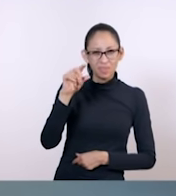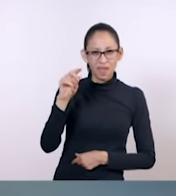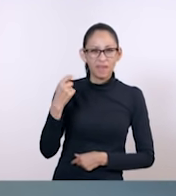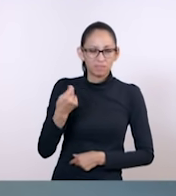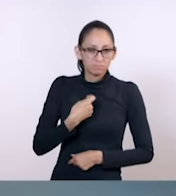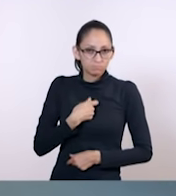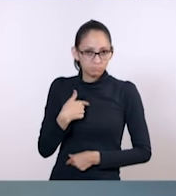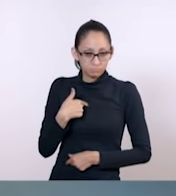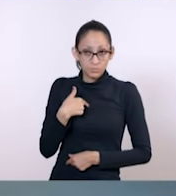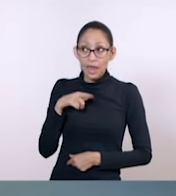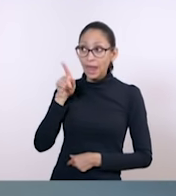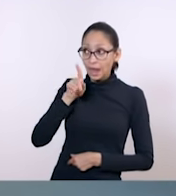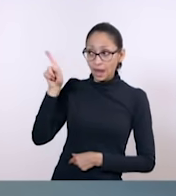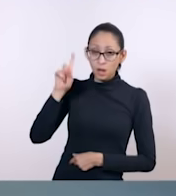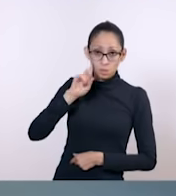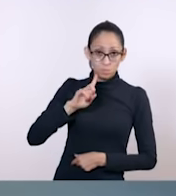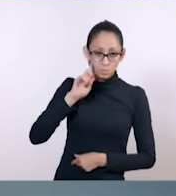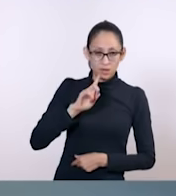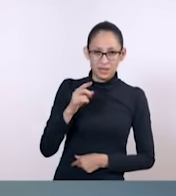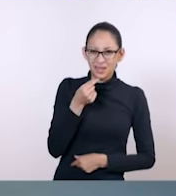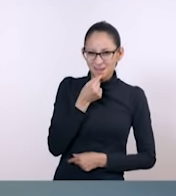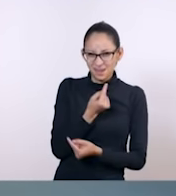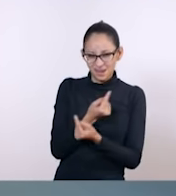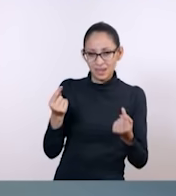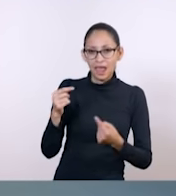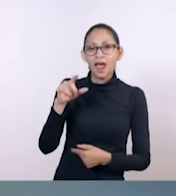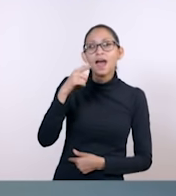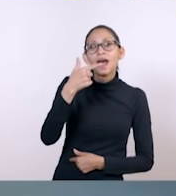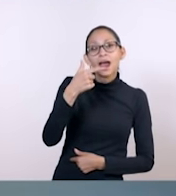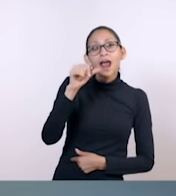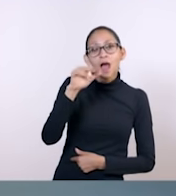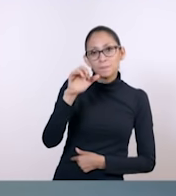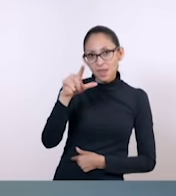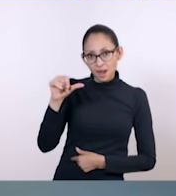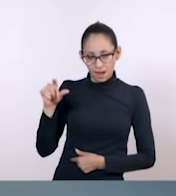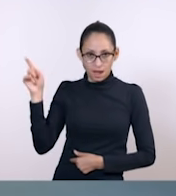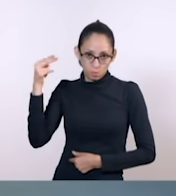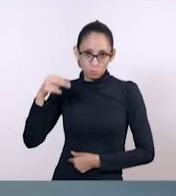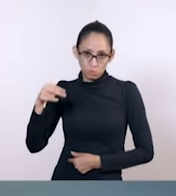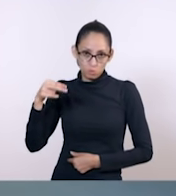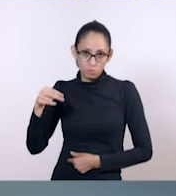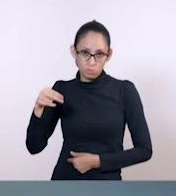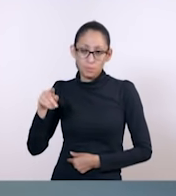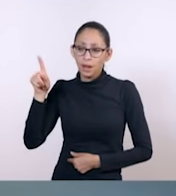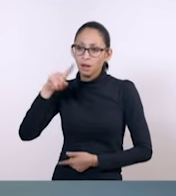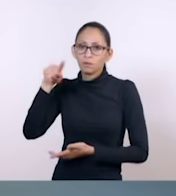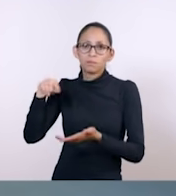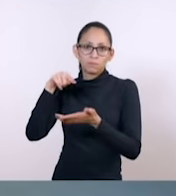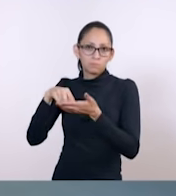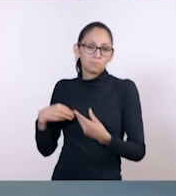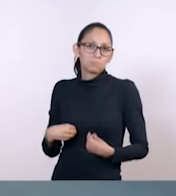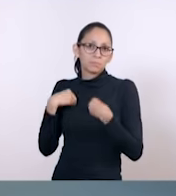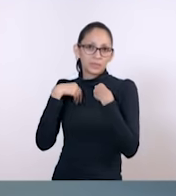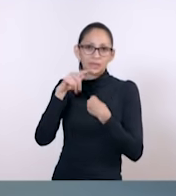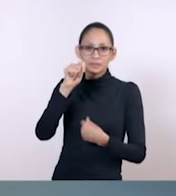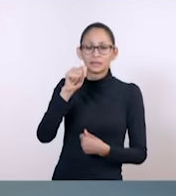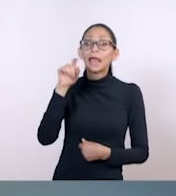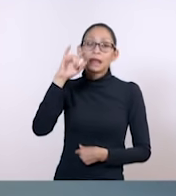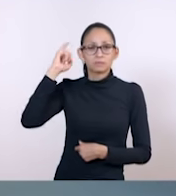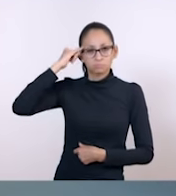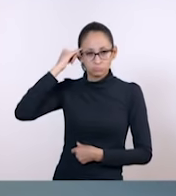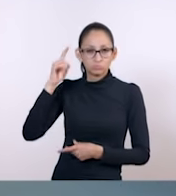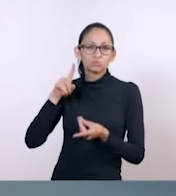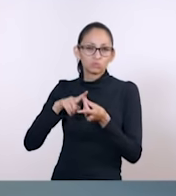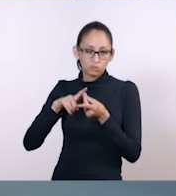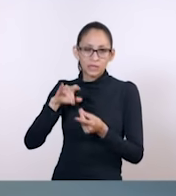Porque Ana Gabriela es una niña tzeltzal y se llama Ana Gabriela. Pues, perdón, se va la señal un poco. Muy bien,